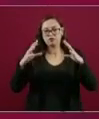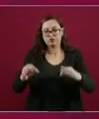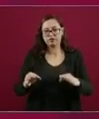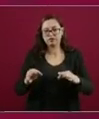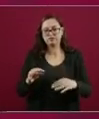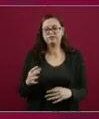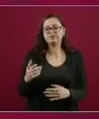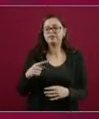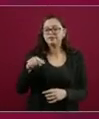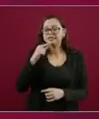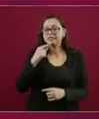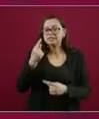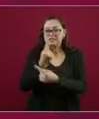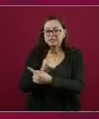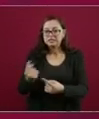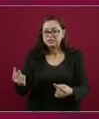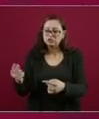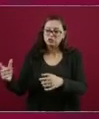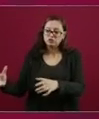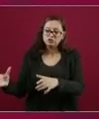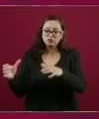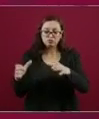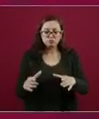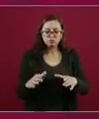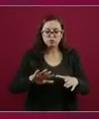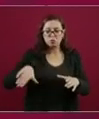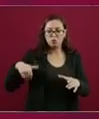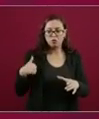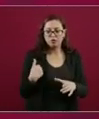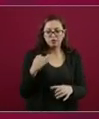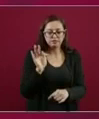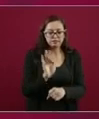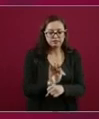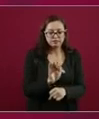los niños quedarán en resguardo